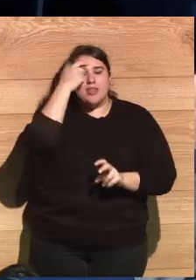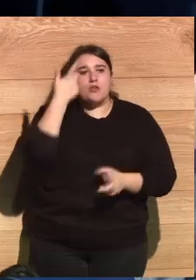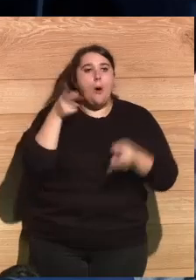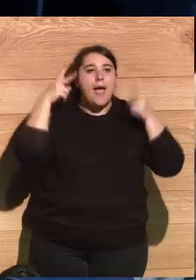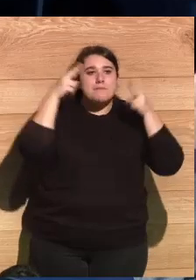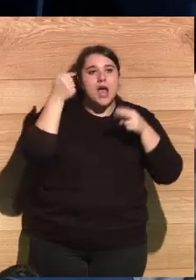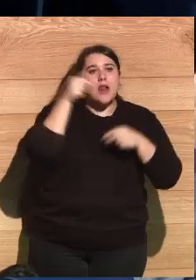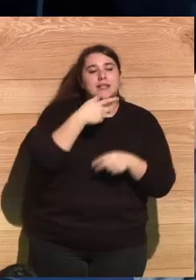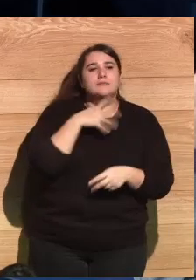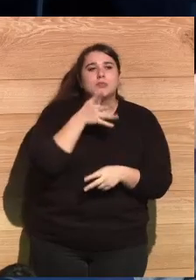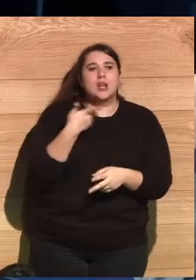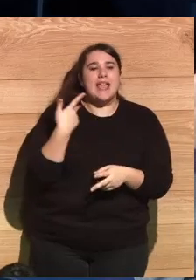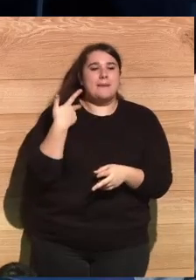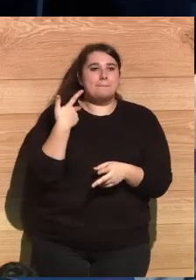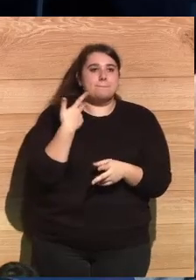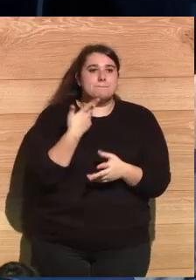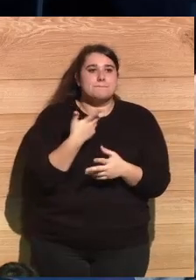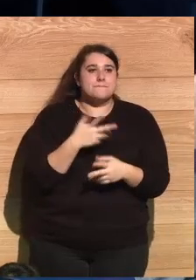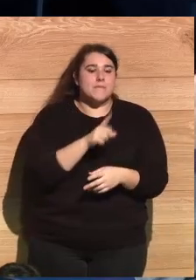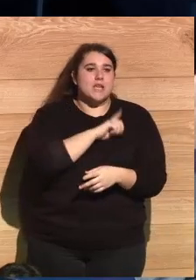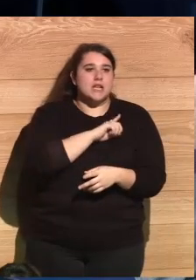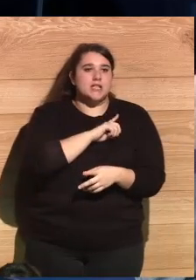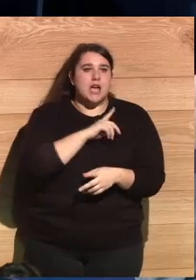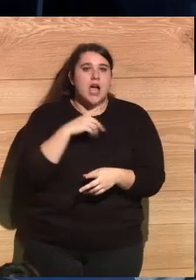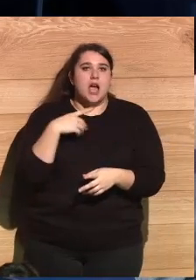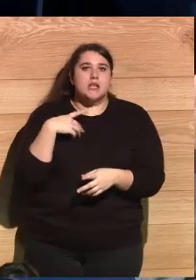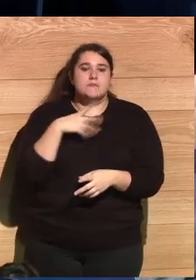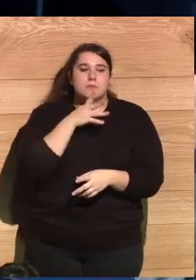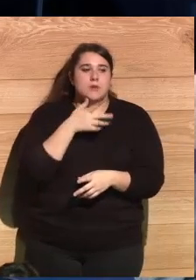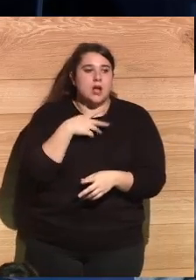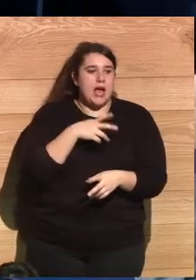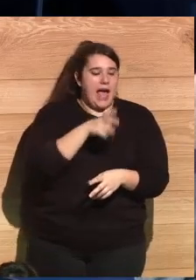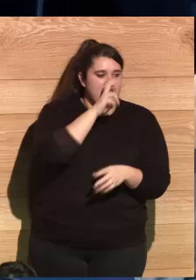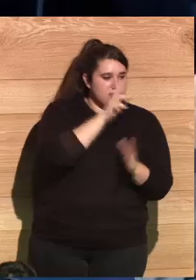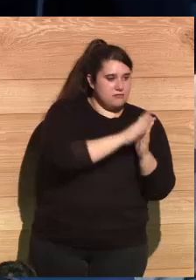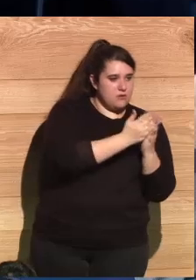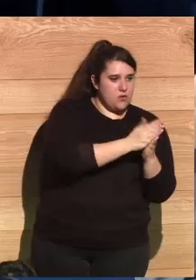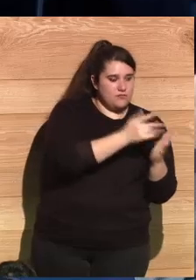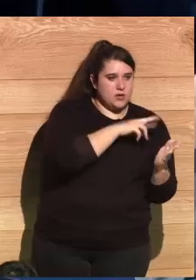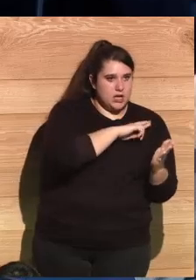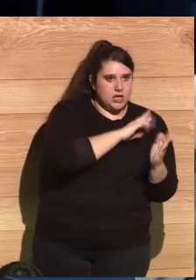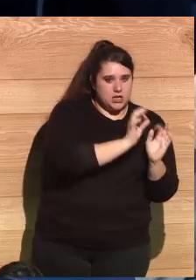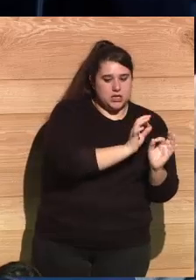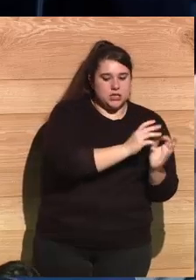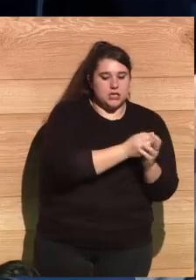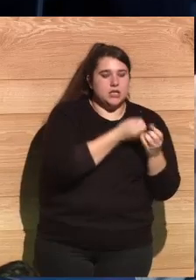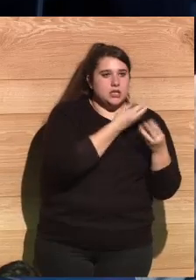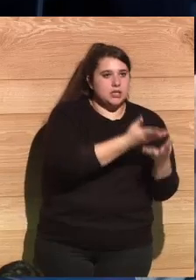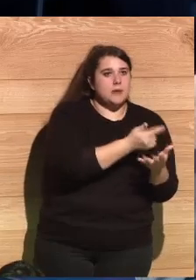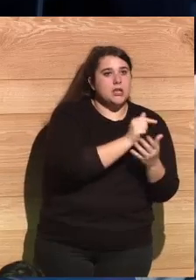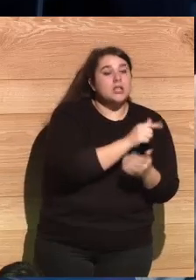militar sigue siendo algo que viene desde el Antiguo Testamento ya? Lo vemos una y otra